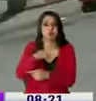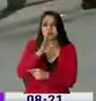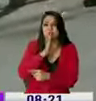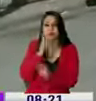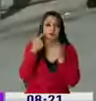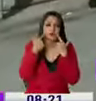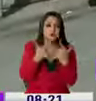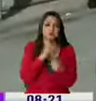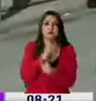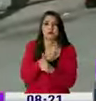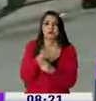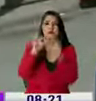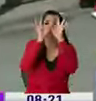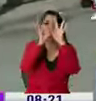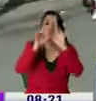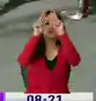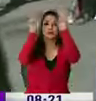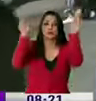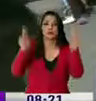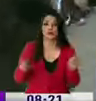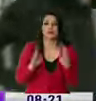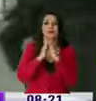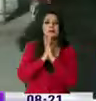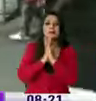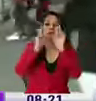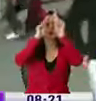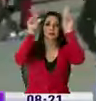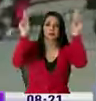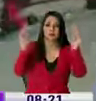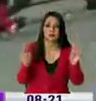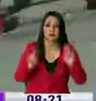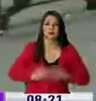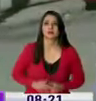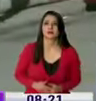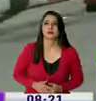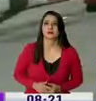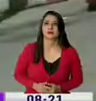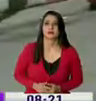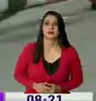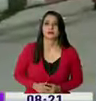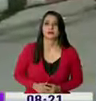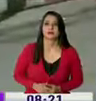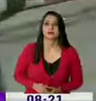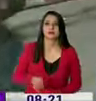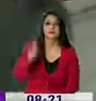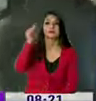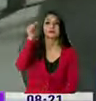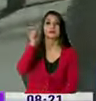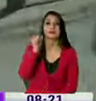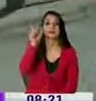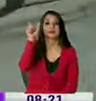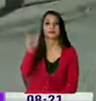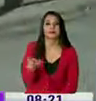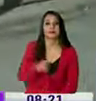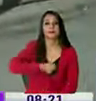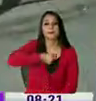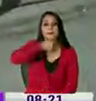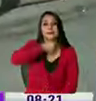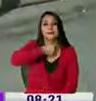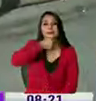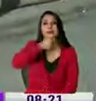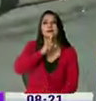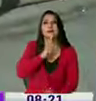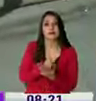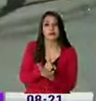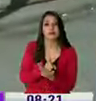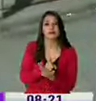pendientes de la rehabilitación del puente y solicitando el puente. Conversamos ayer con una persona de la tercera edad, bueno, en